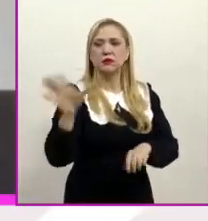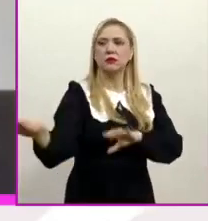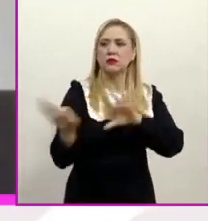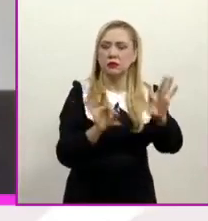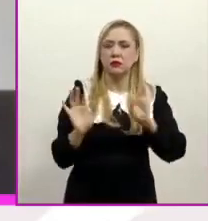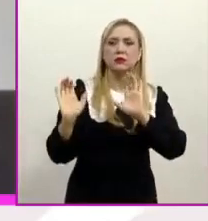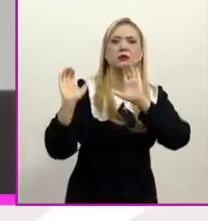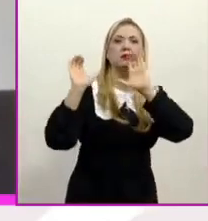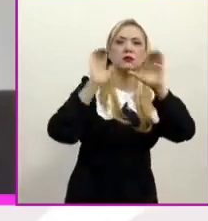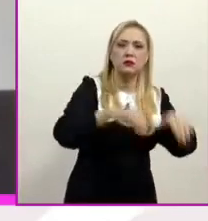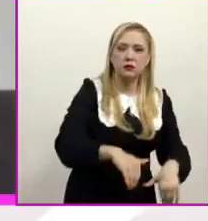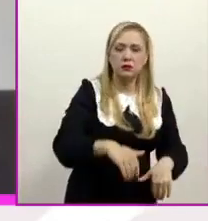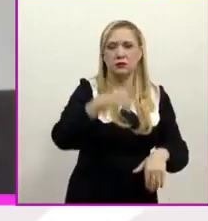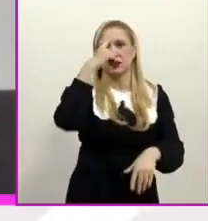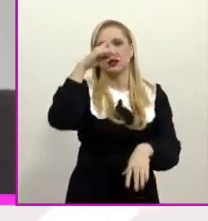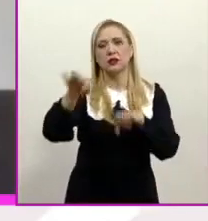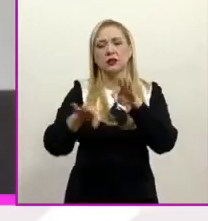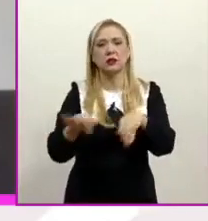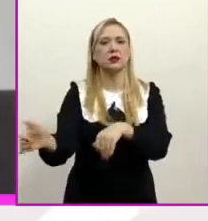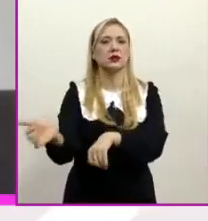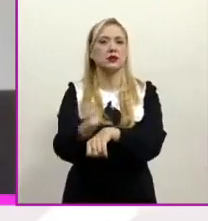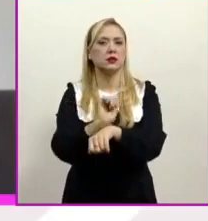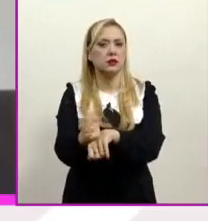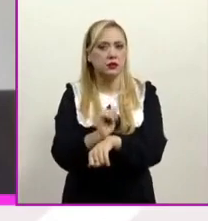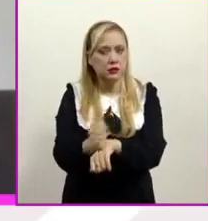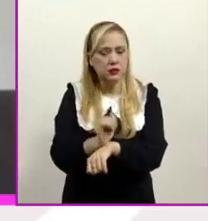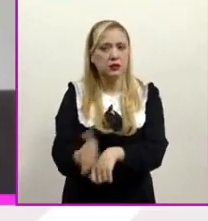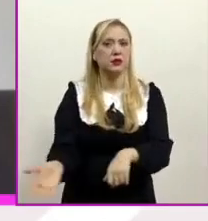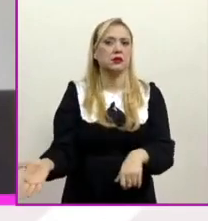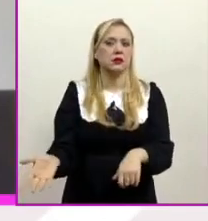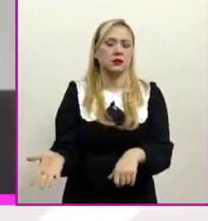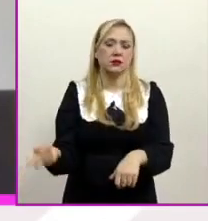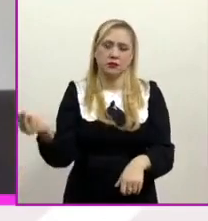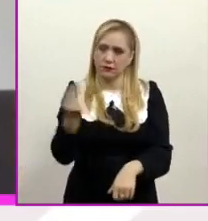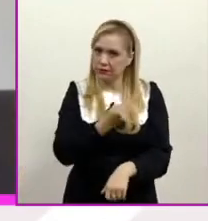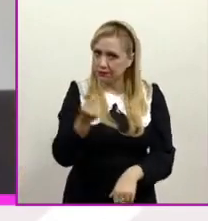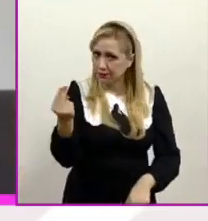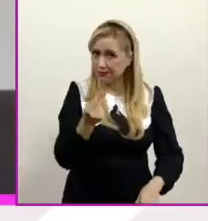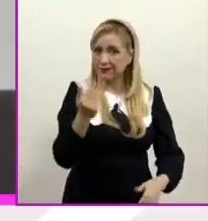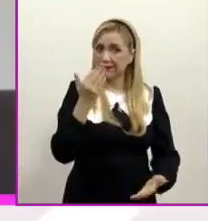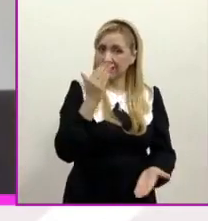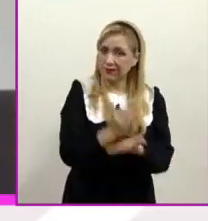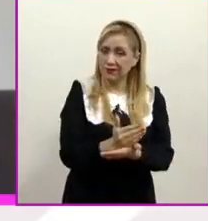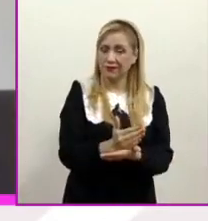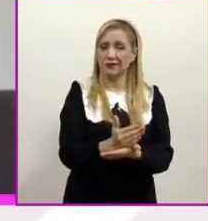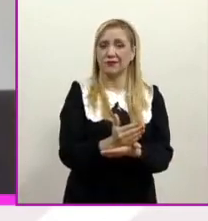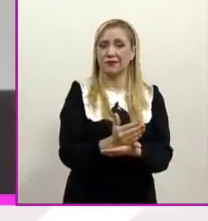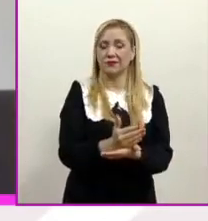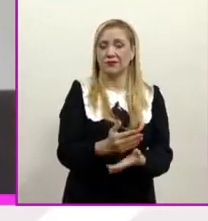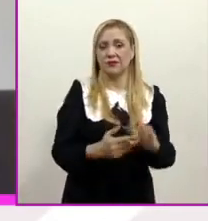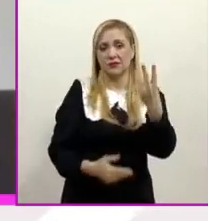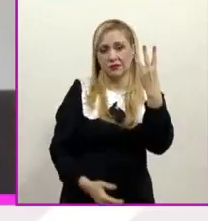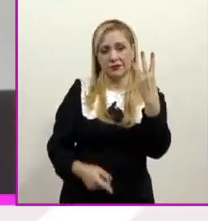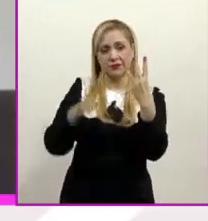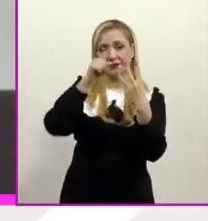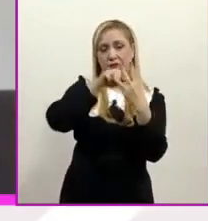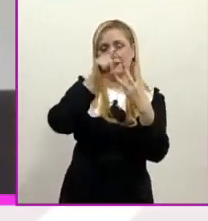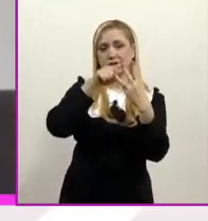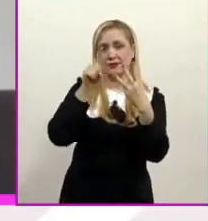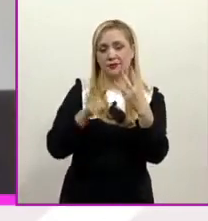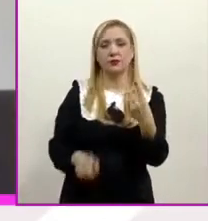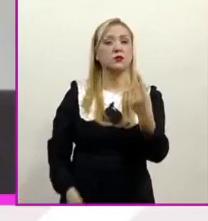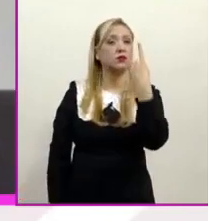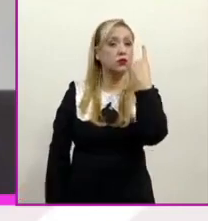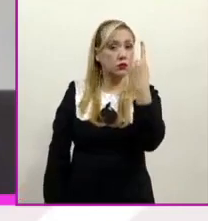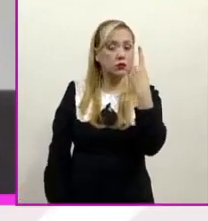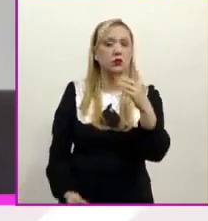quienes contratamos detrás de los escenarios o detrás de las pantallas, ¿no? Creo que se necesitan tres cosas en particular. Uno, el